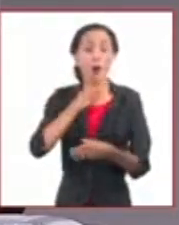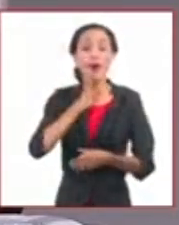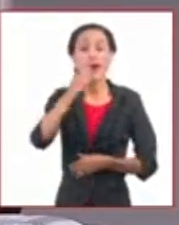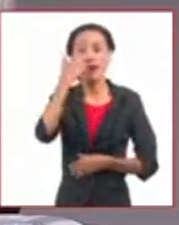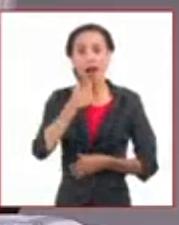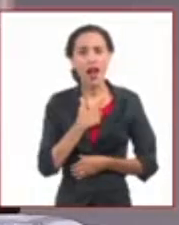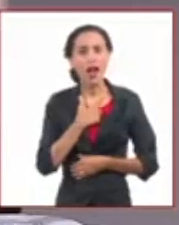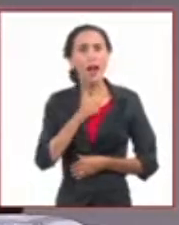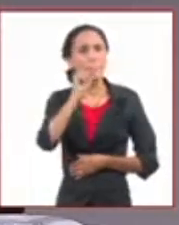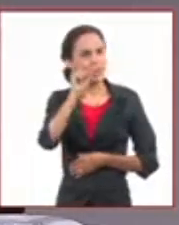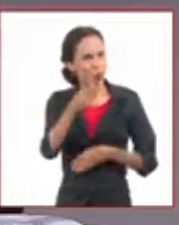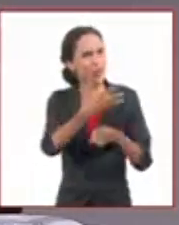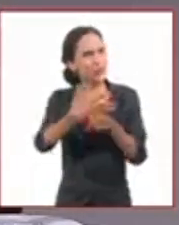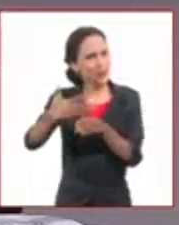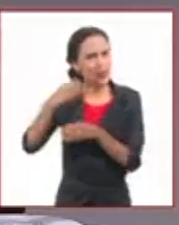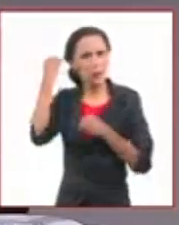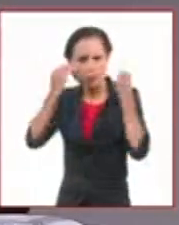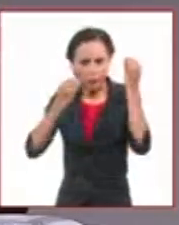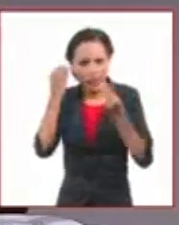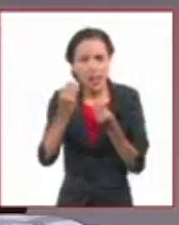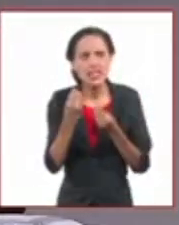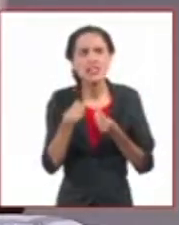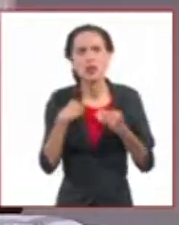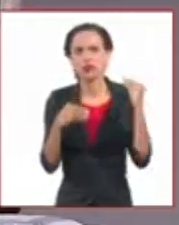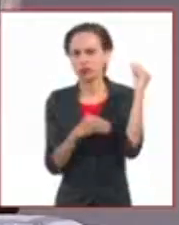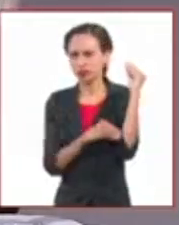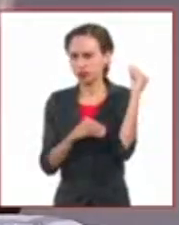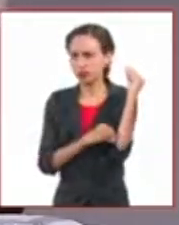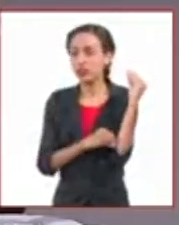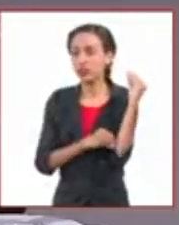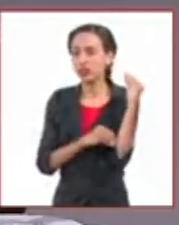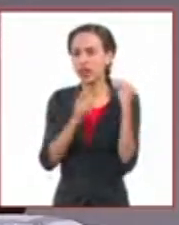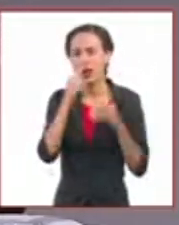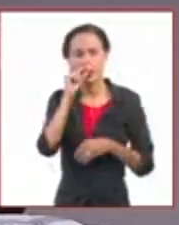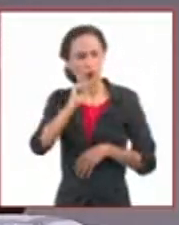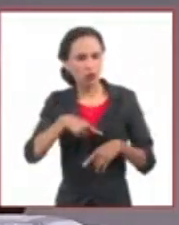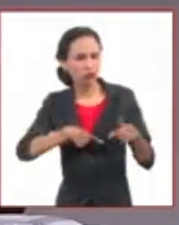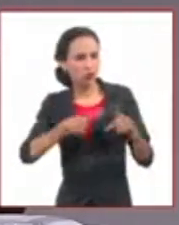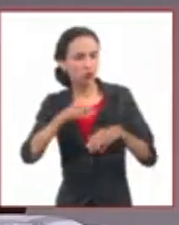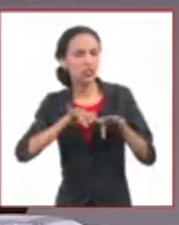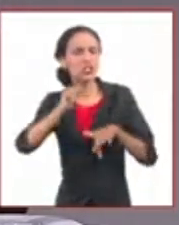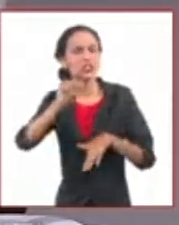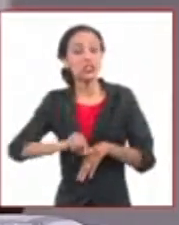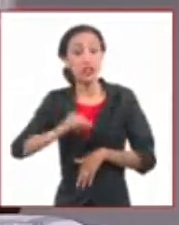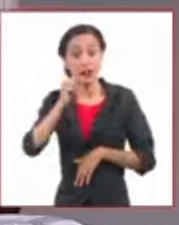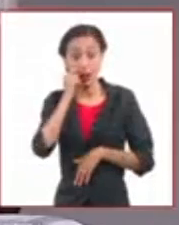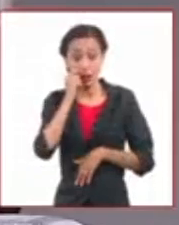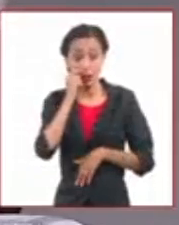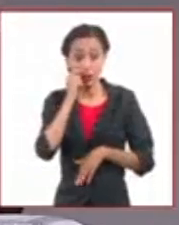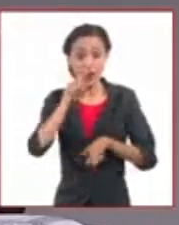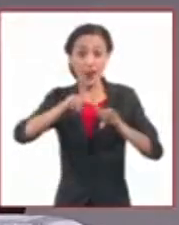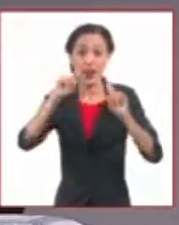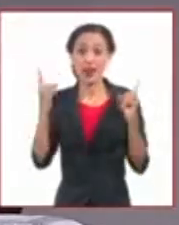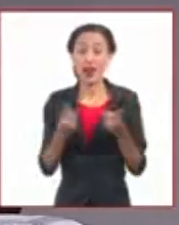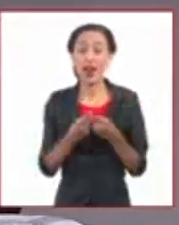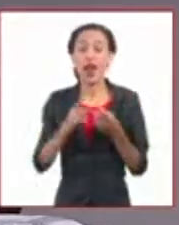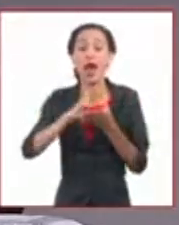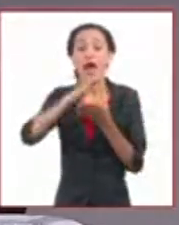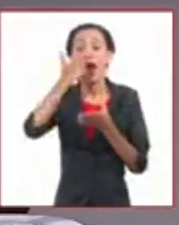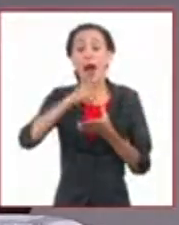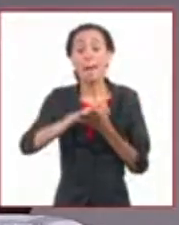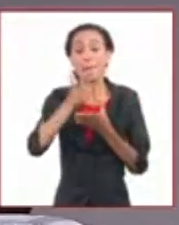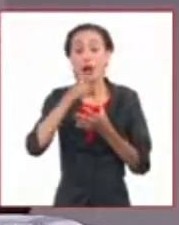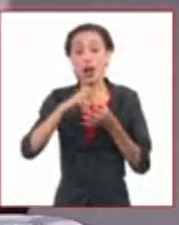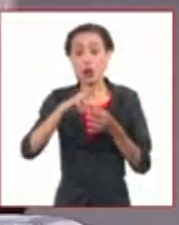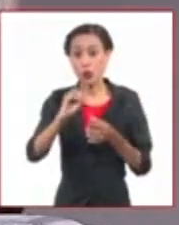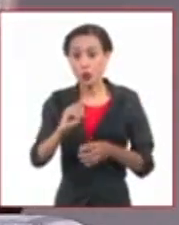divergentes fuertes con su secretario general luis almagro que ha dicho sea de paso es contradictorio porque fue electo